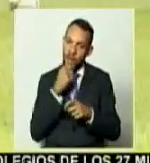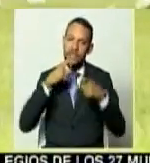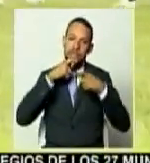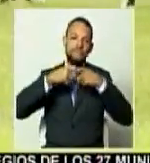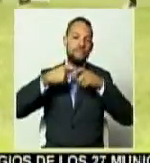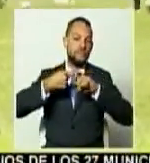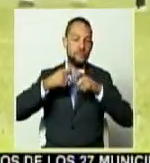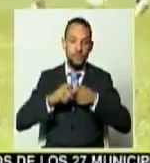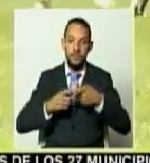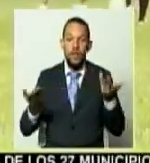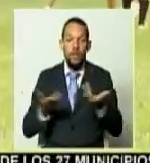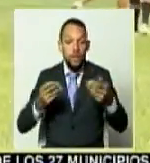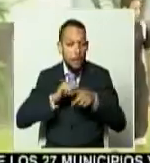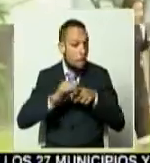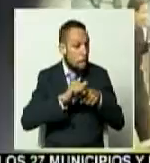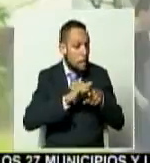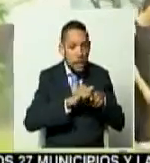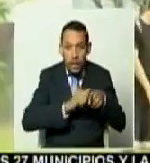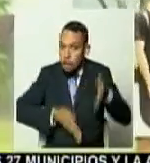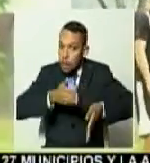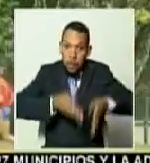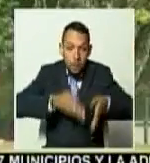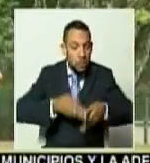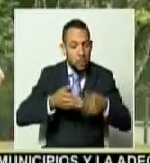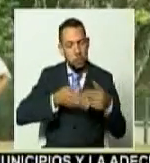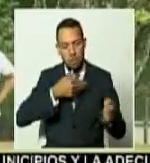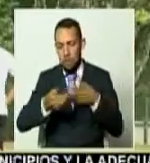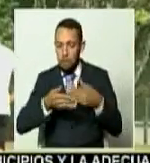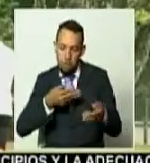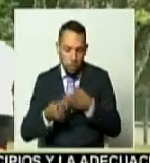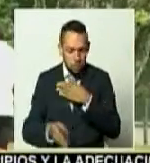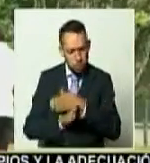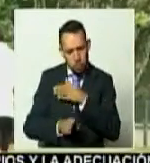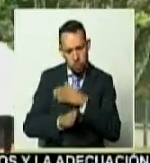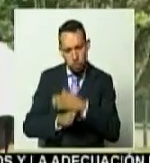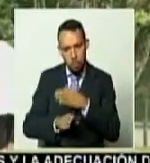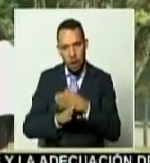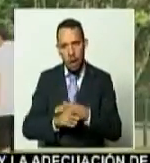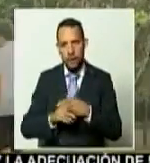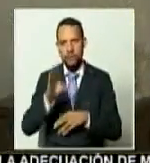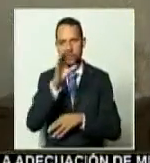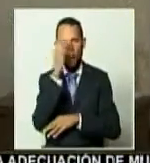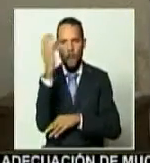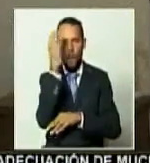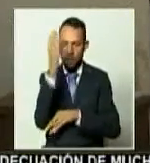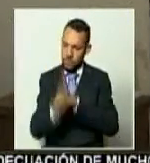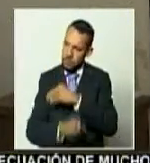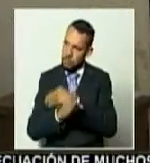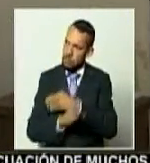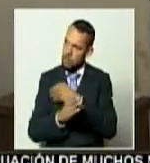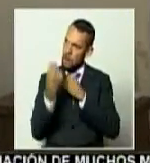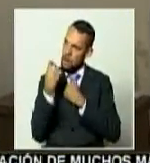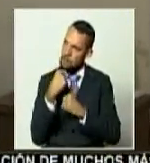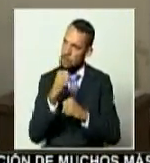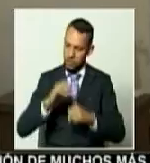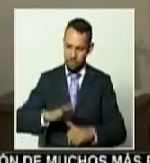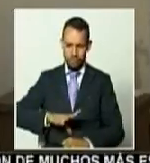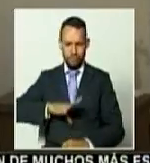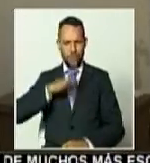de un escenario para practicar. Pese a esto, Hernán Barreneche asegura que seguirá representando al país y al departamento con el mismo deseo y